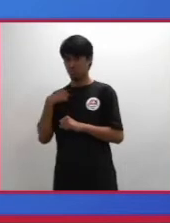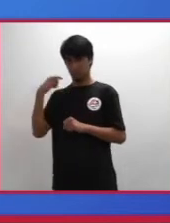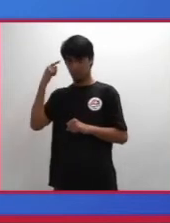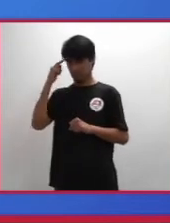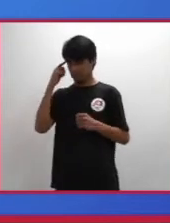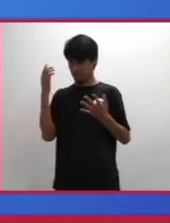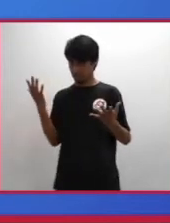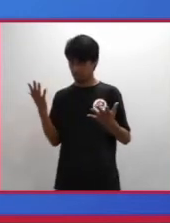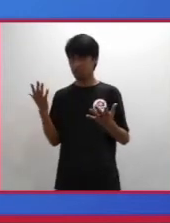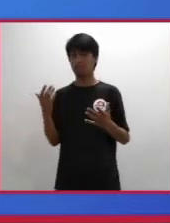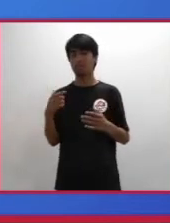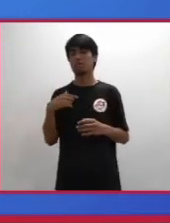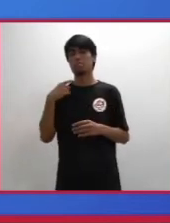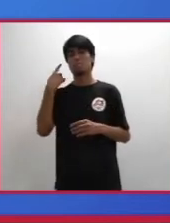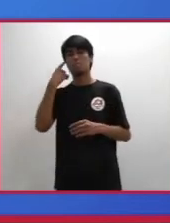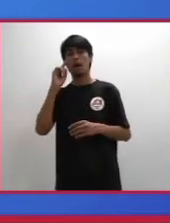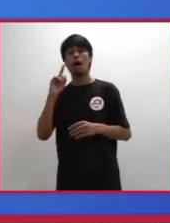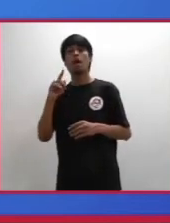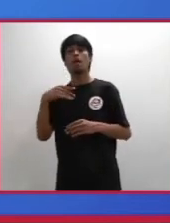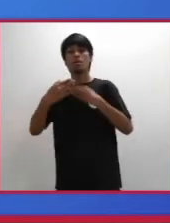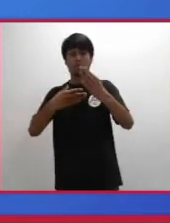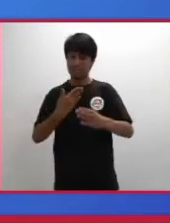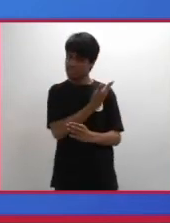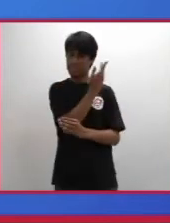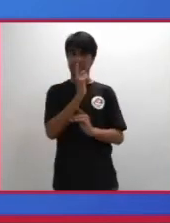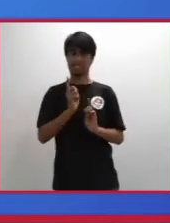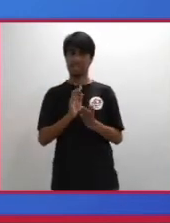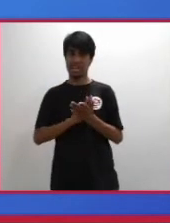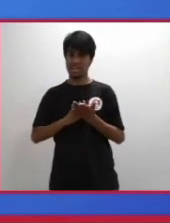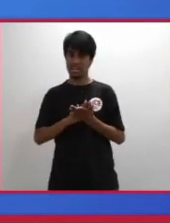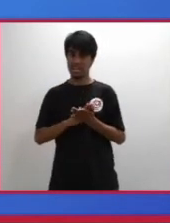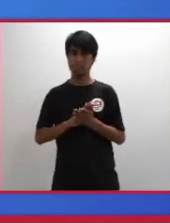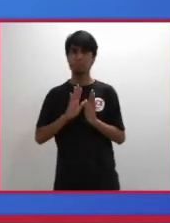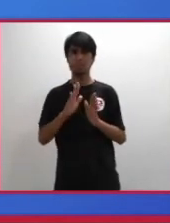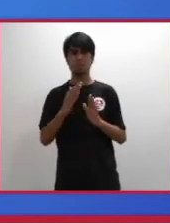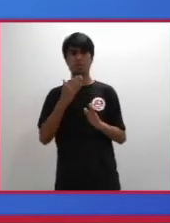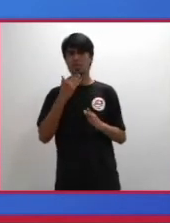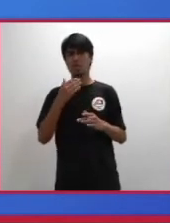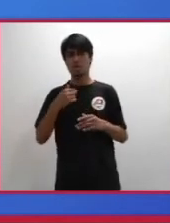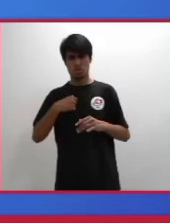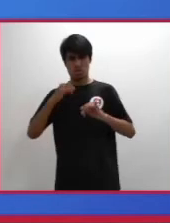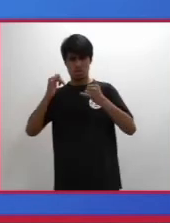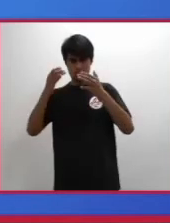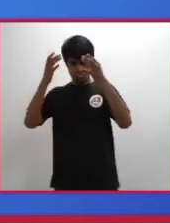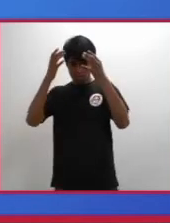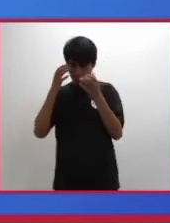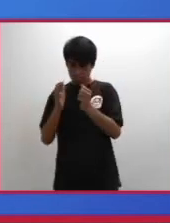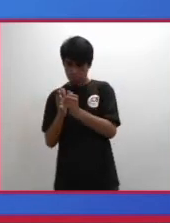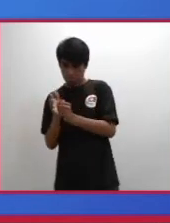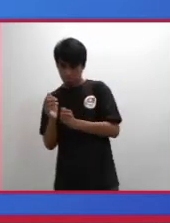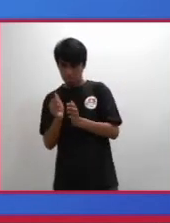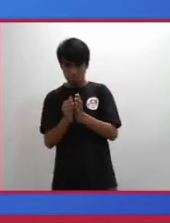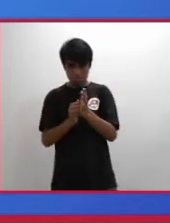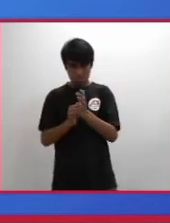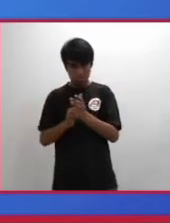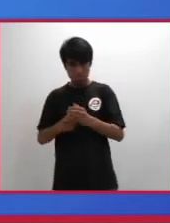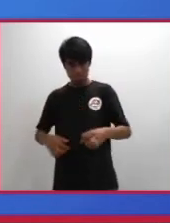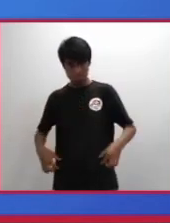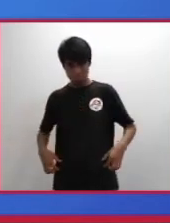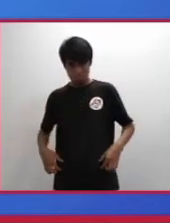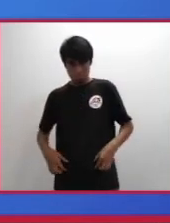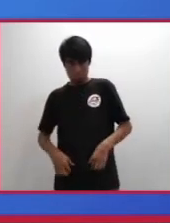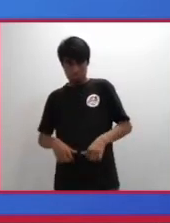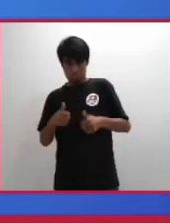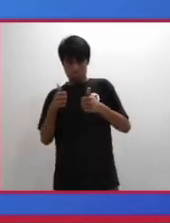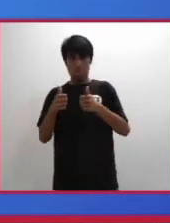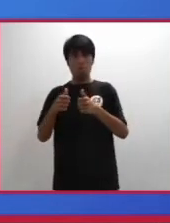necesarias para prevenir accidentes. Y si igual así ocurre, ¿será que fue